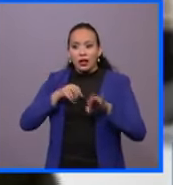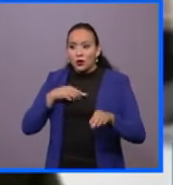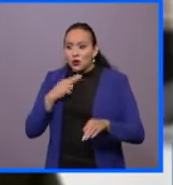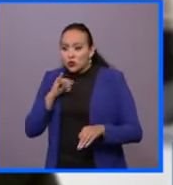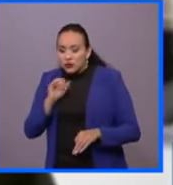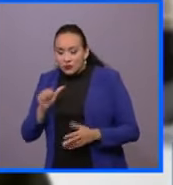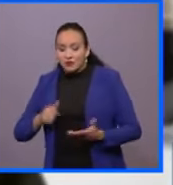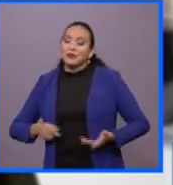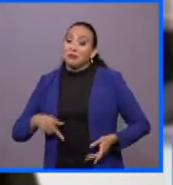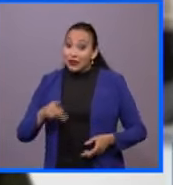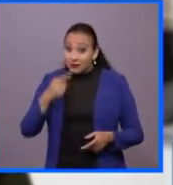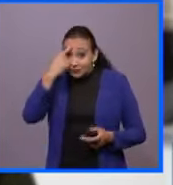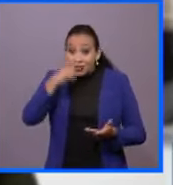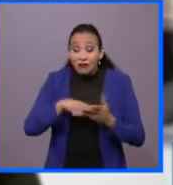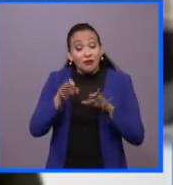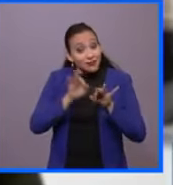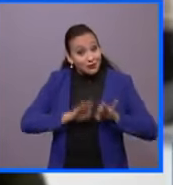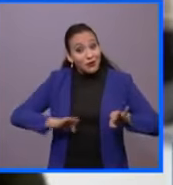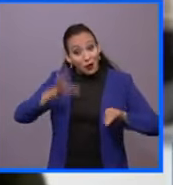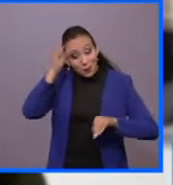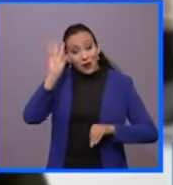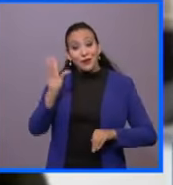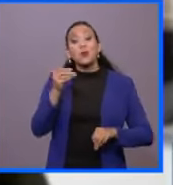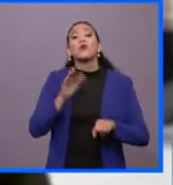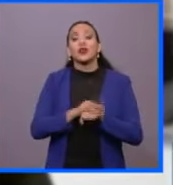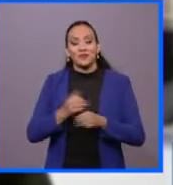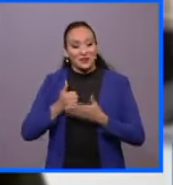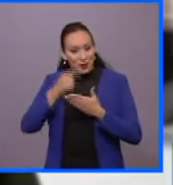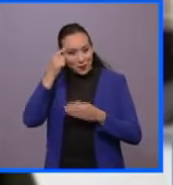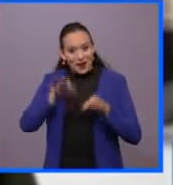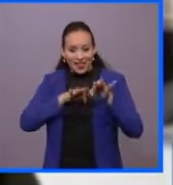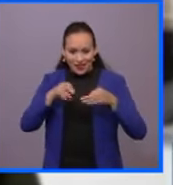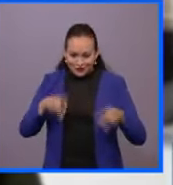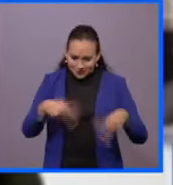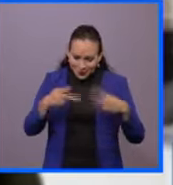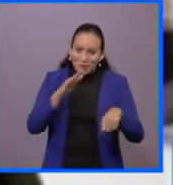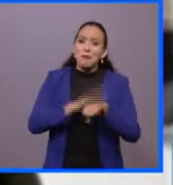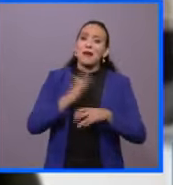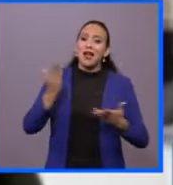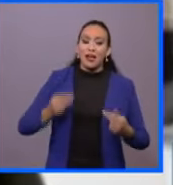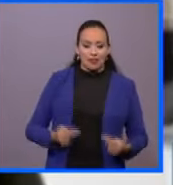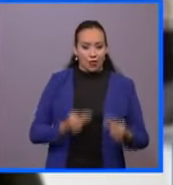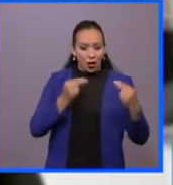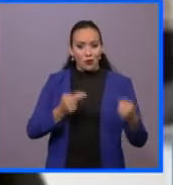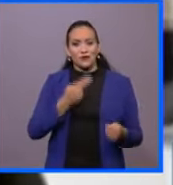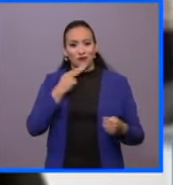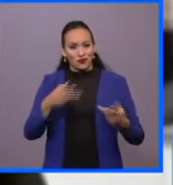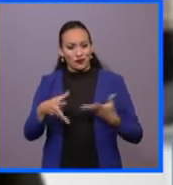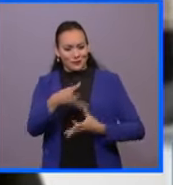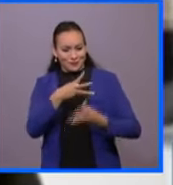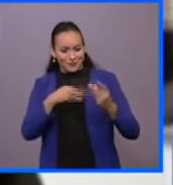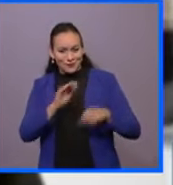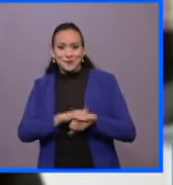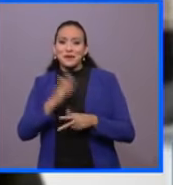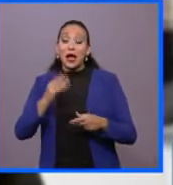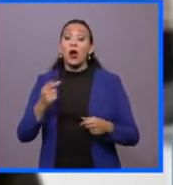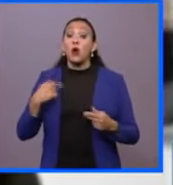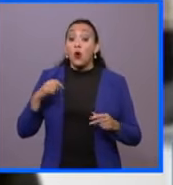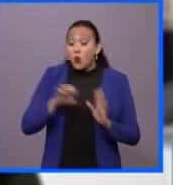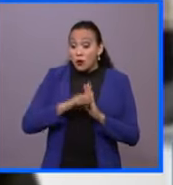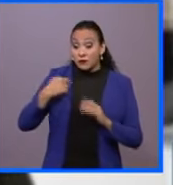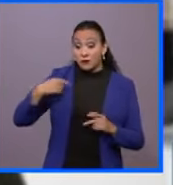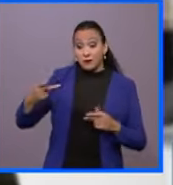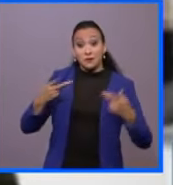para vender más, ¿no? Para vendernos personalmente y como negocio o como